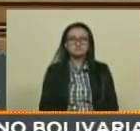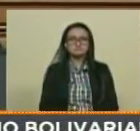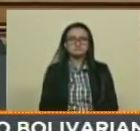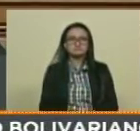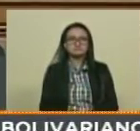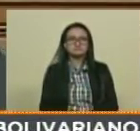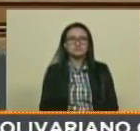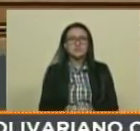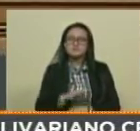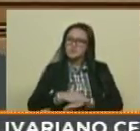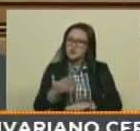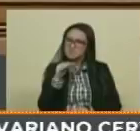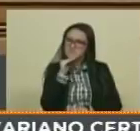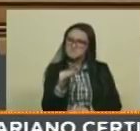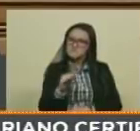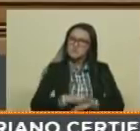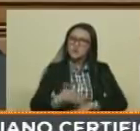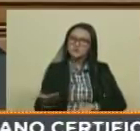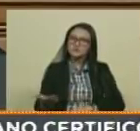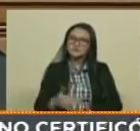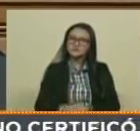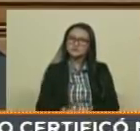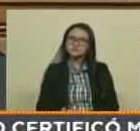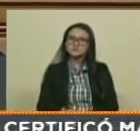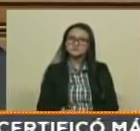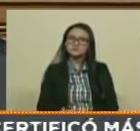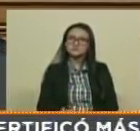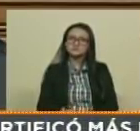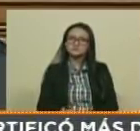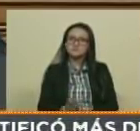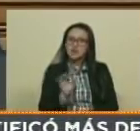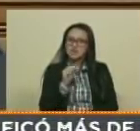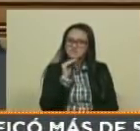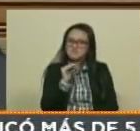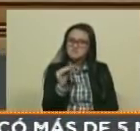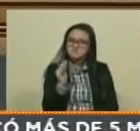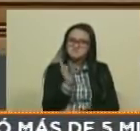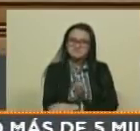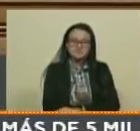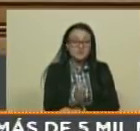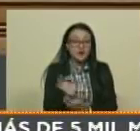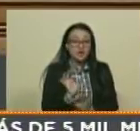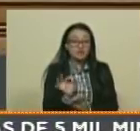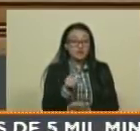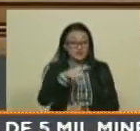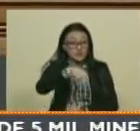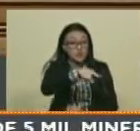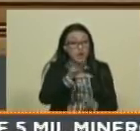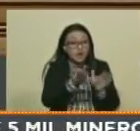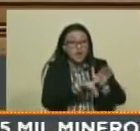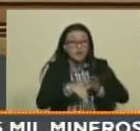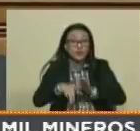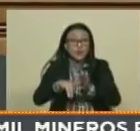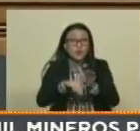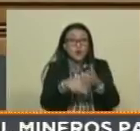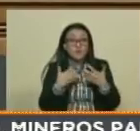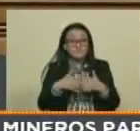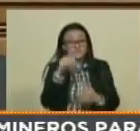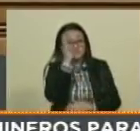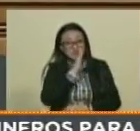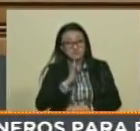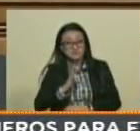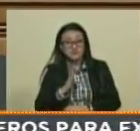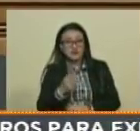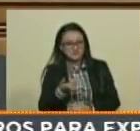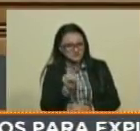estaban imputados. ¿Por qué? ¿Por qué no estaban imputados? O sea, yo pregunto, si aparecen en la